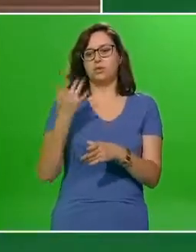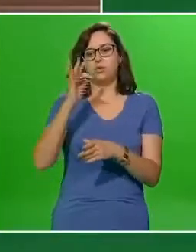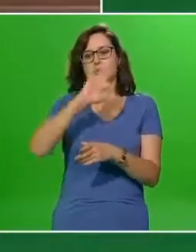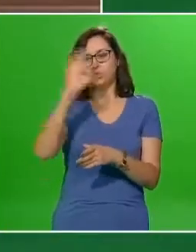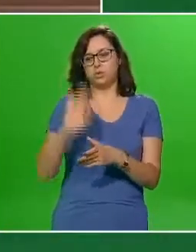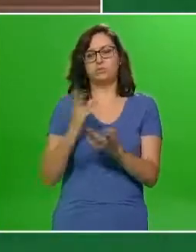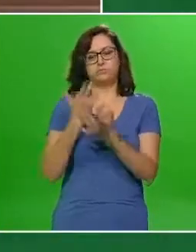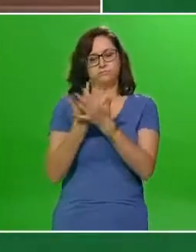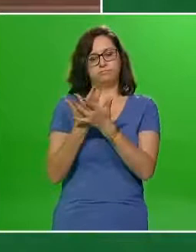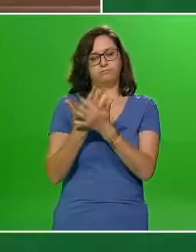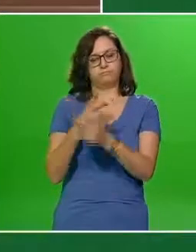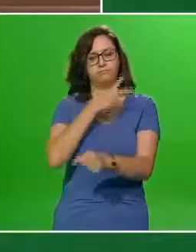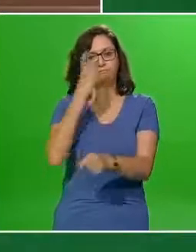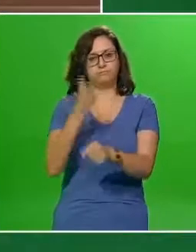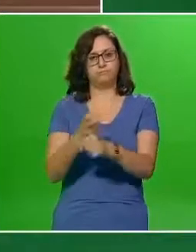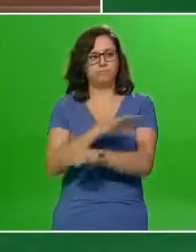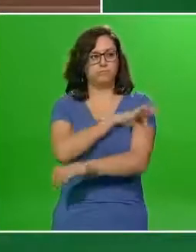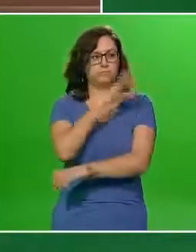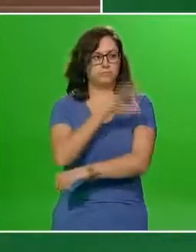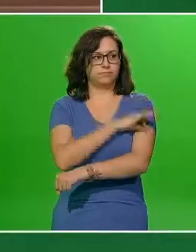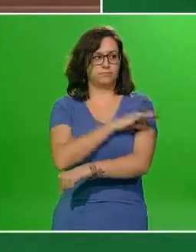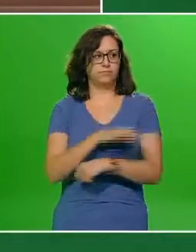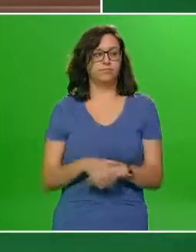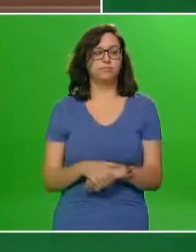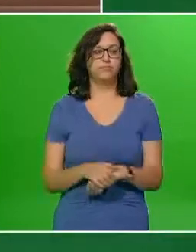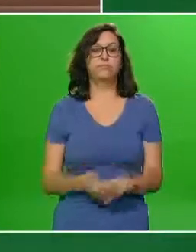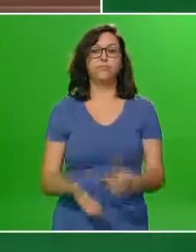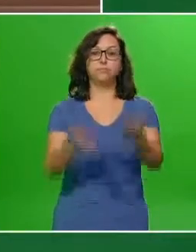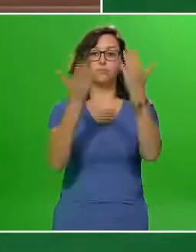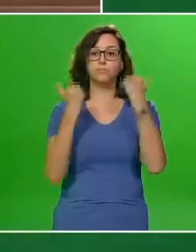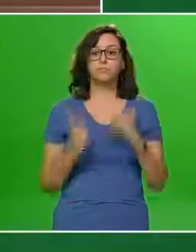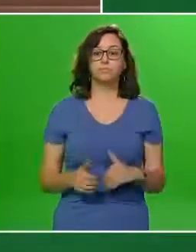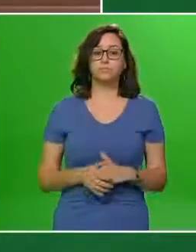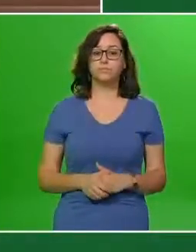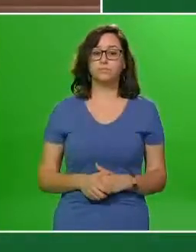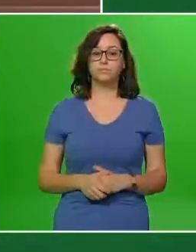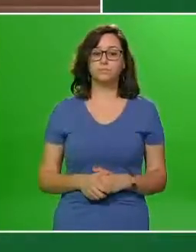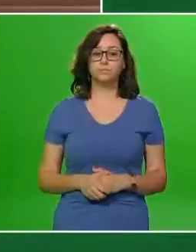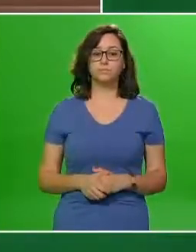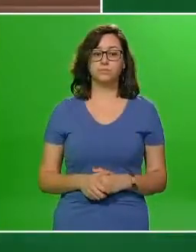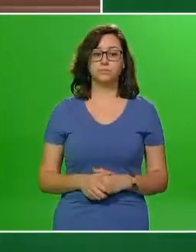espera de este esquema. La siguiente, por favor.